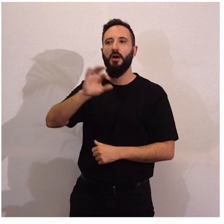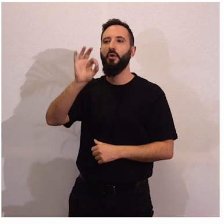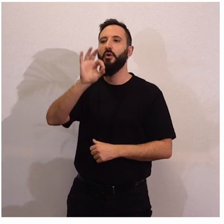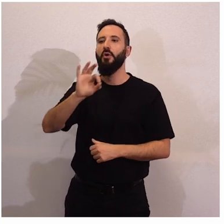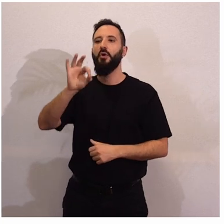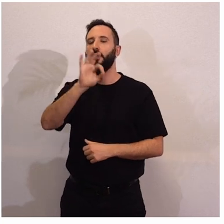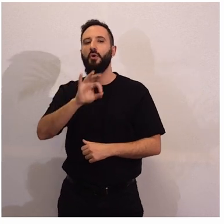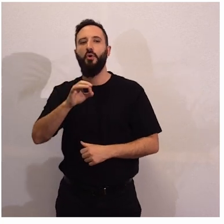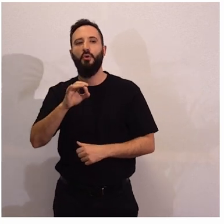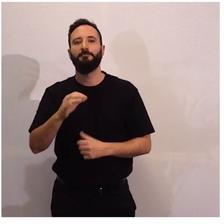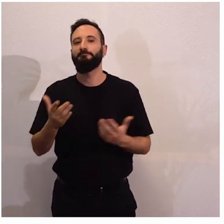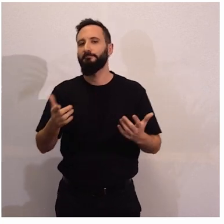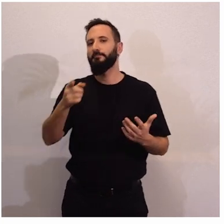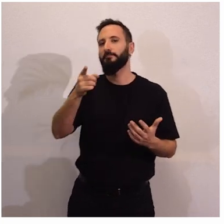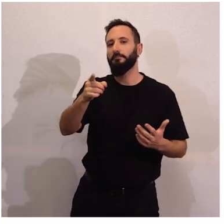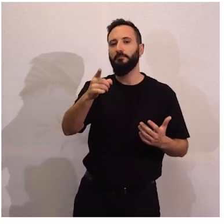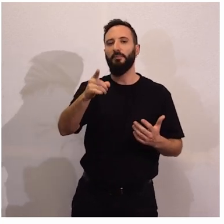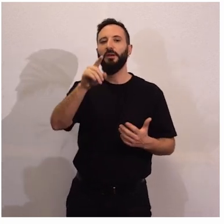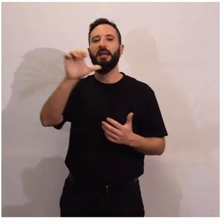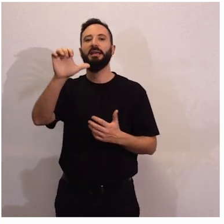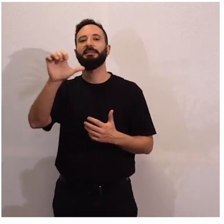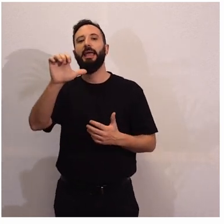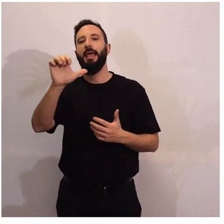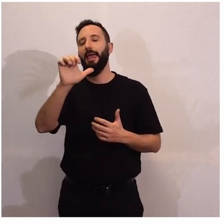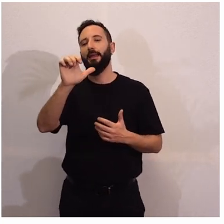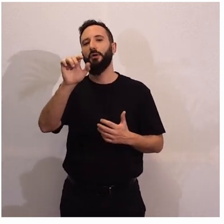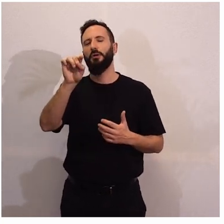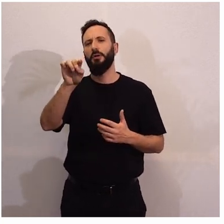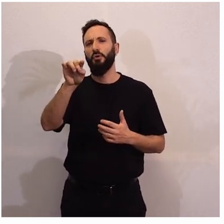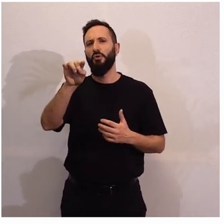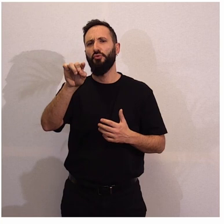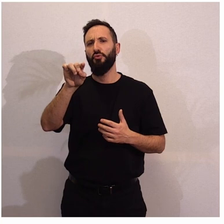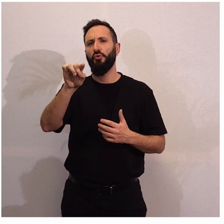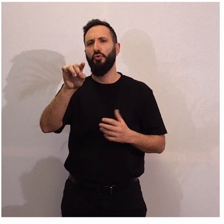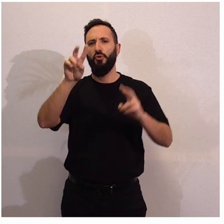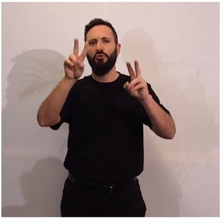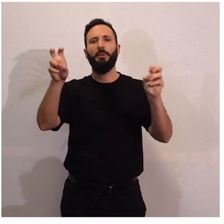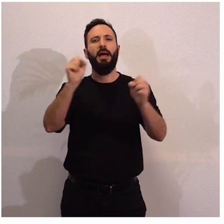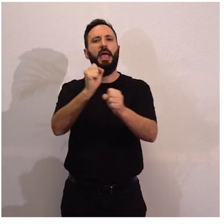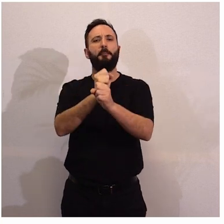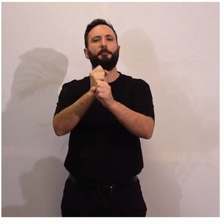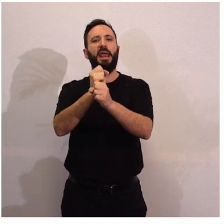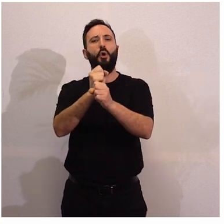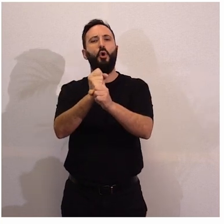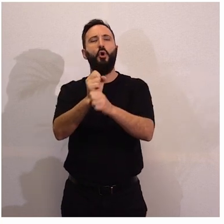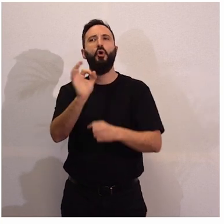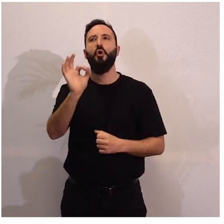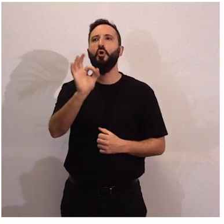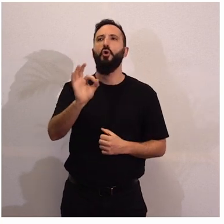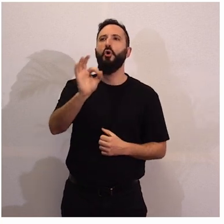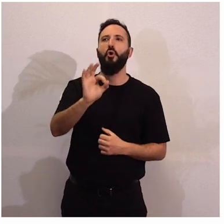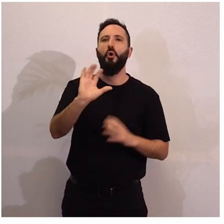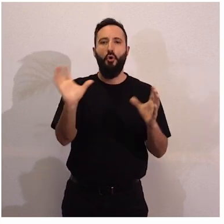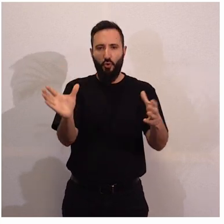nos... Tú a la hora, tú a la hora de el empleo o a la hora de estar